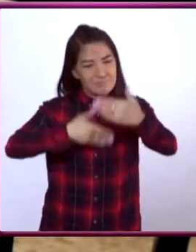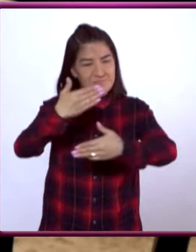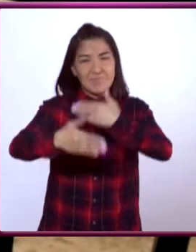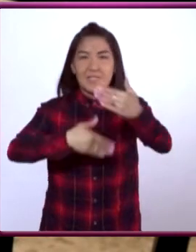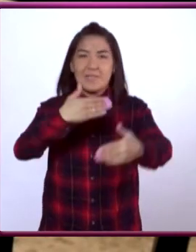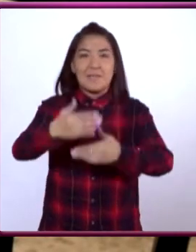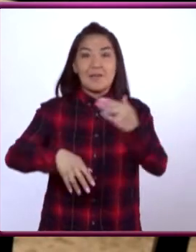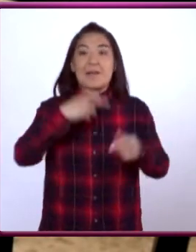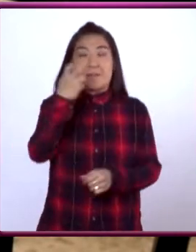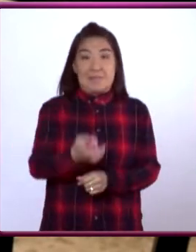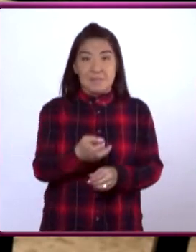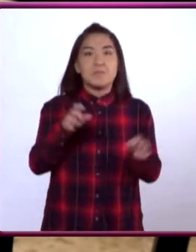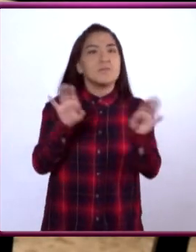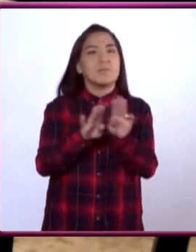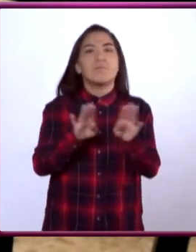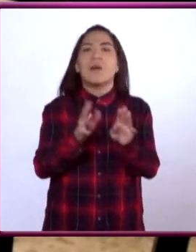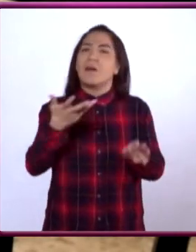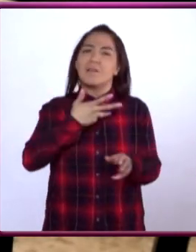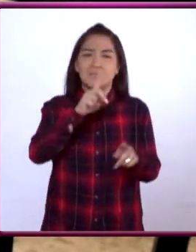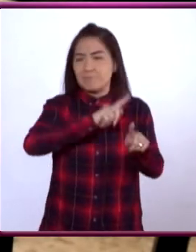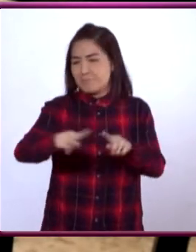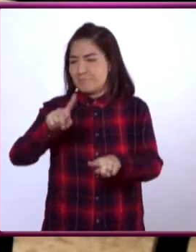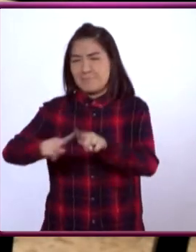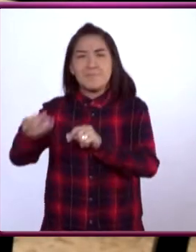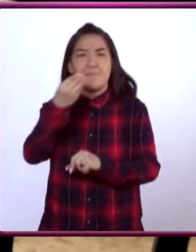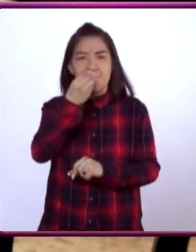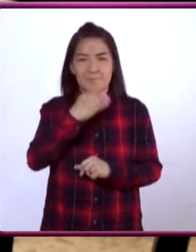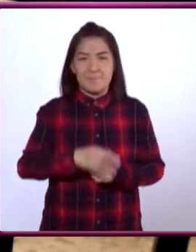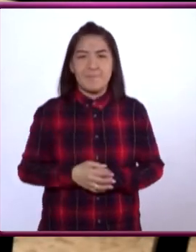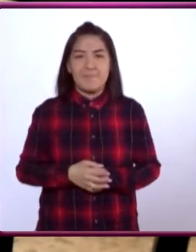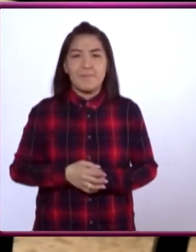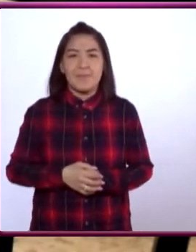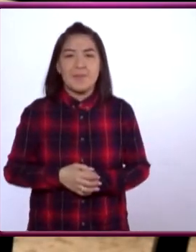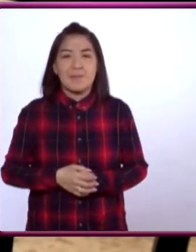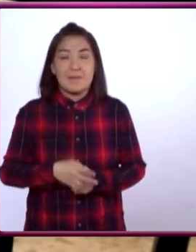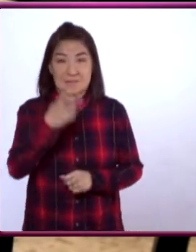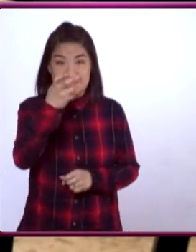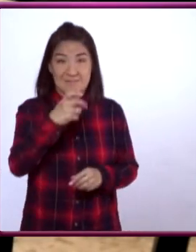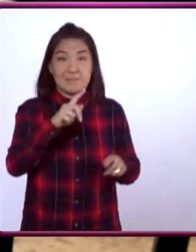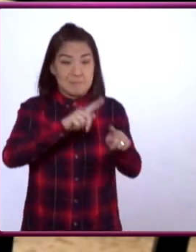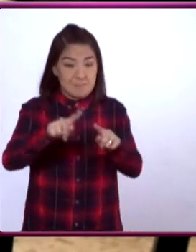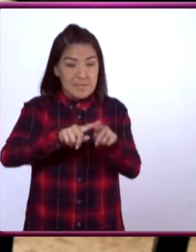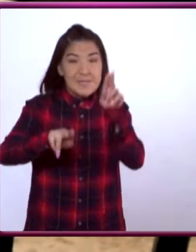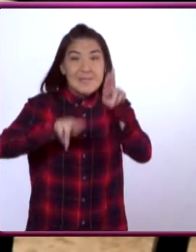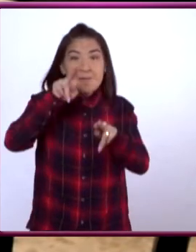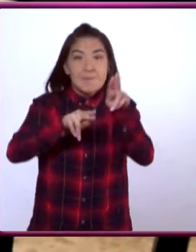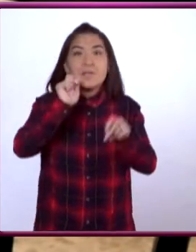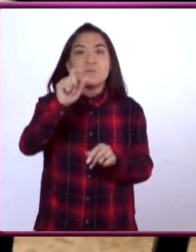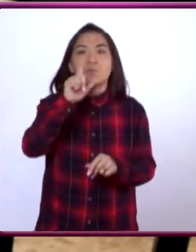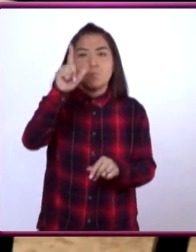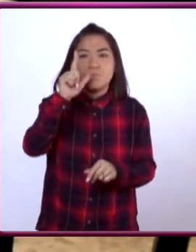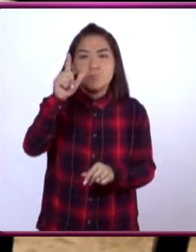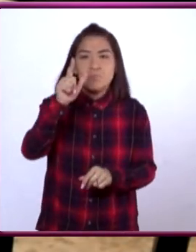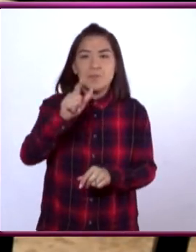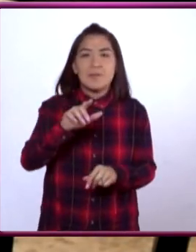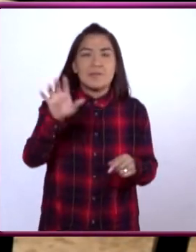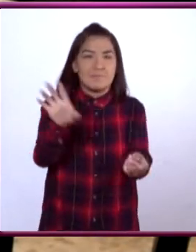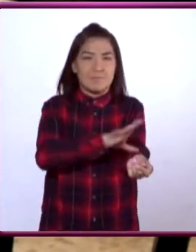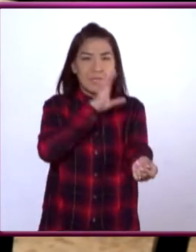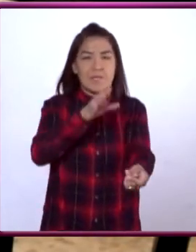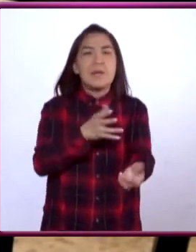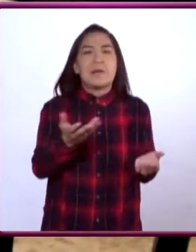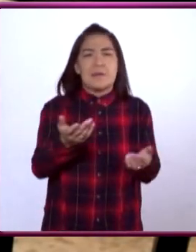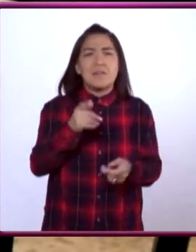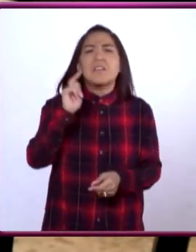en otro elemento. Y ese elemento está en cualquier alimento. Entonces, cualquier alimento tiene un nivel de radiación. ¿Qué pasa? Que todo